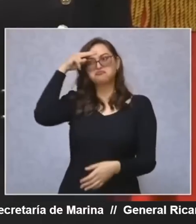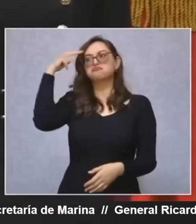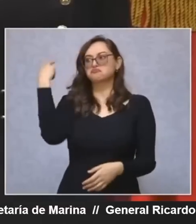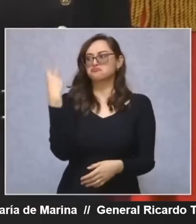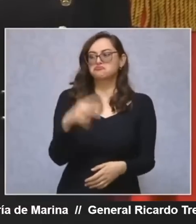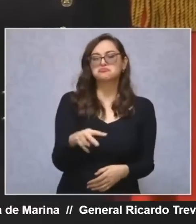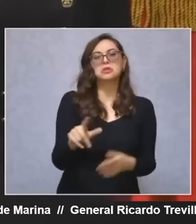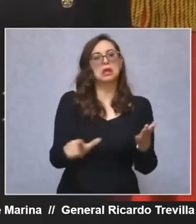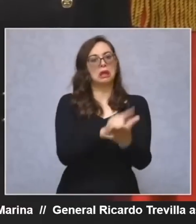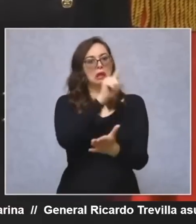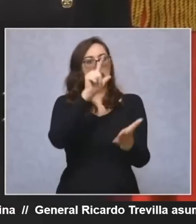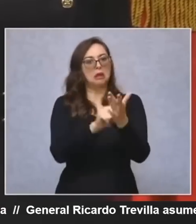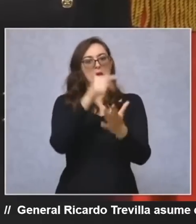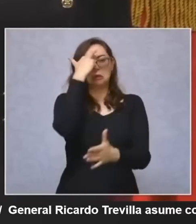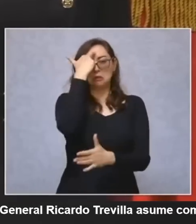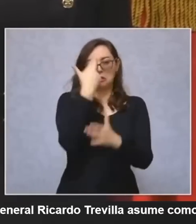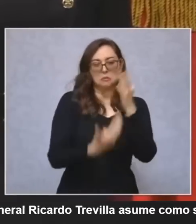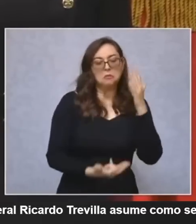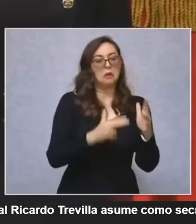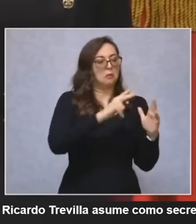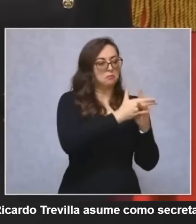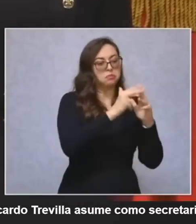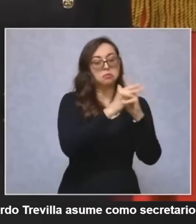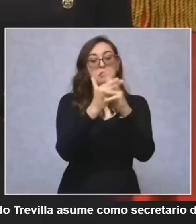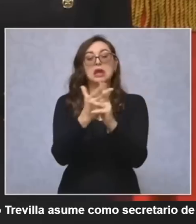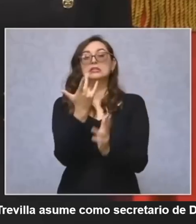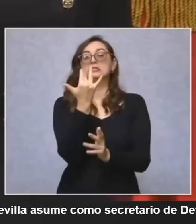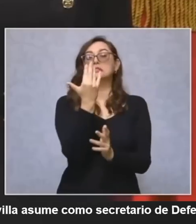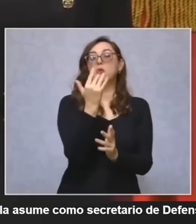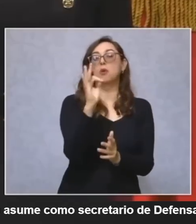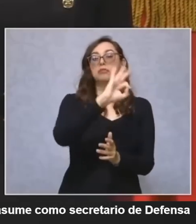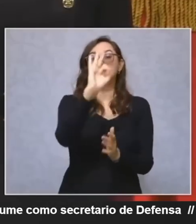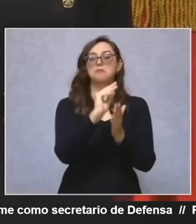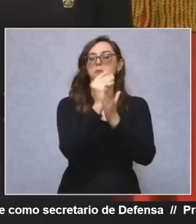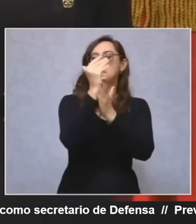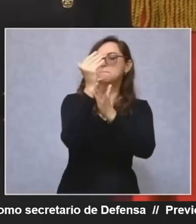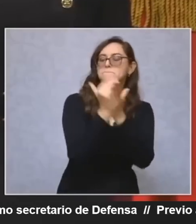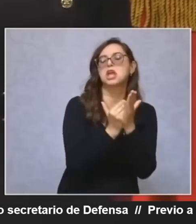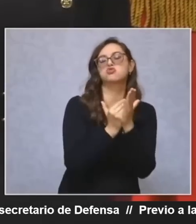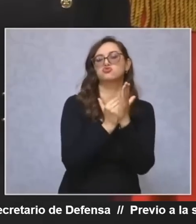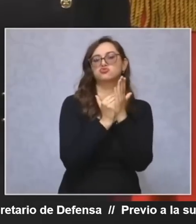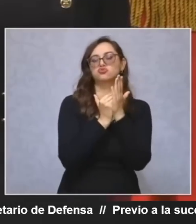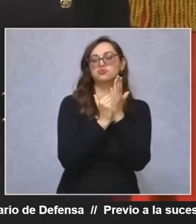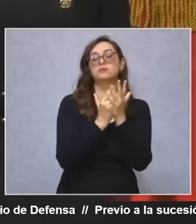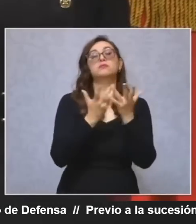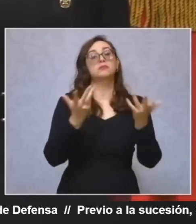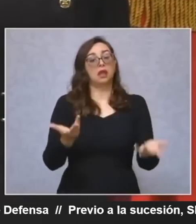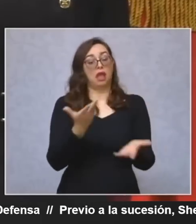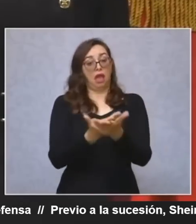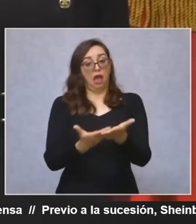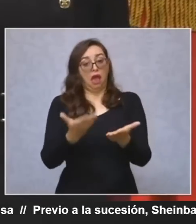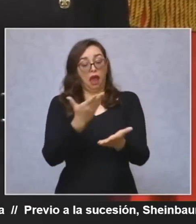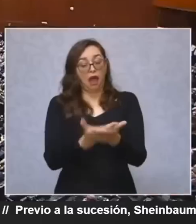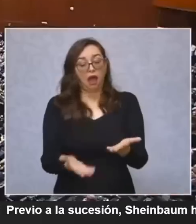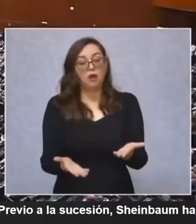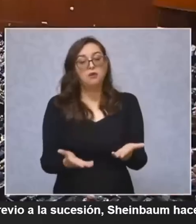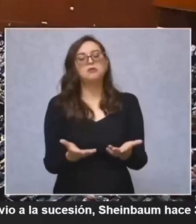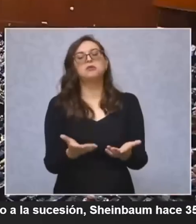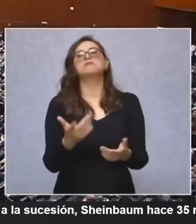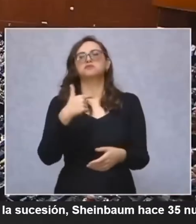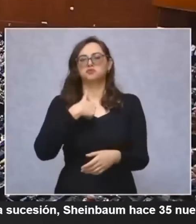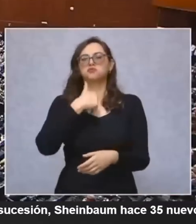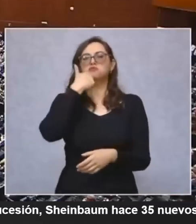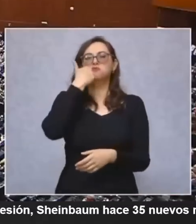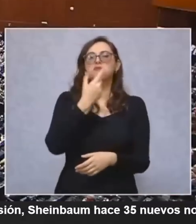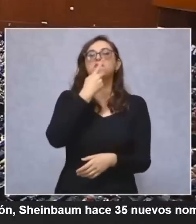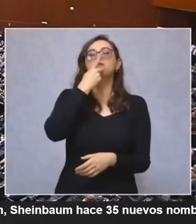del 50% los homicidios dolosos en tan solo 4 años. Aprovecho para decir